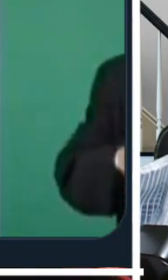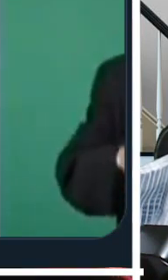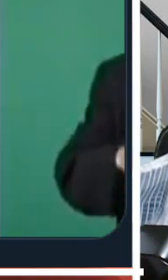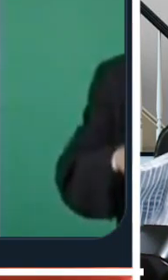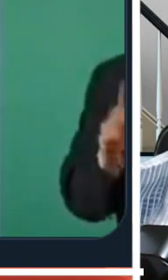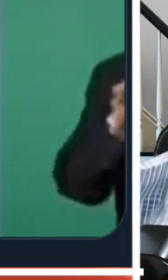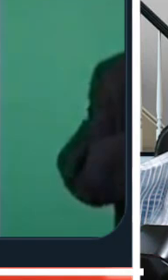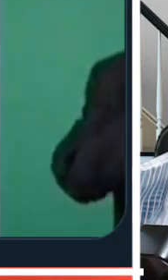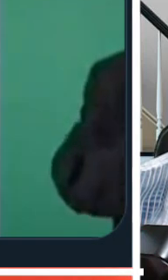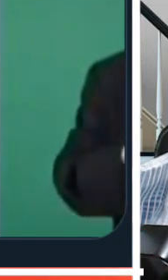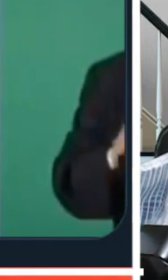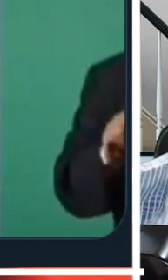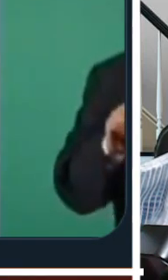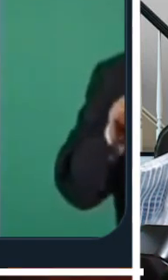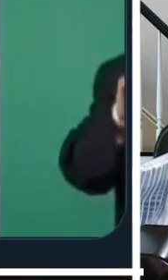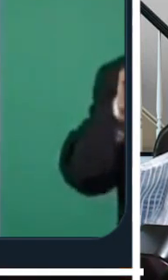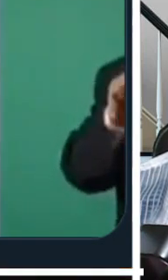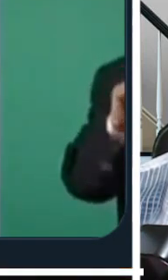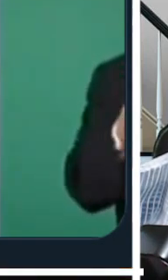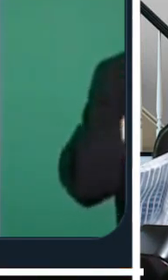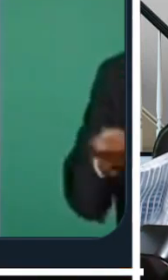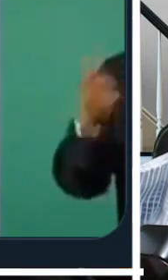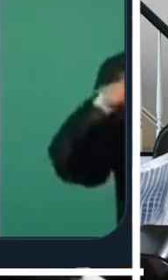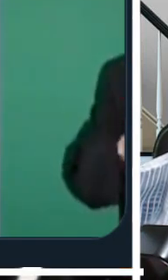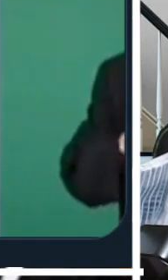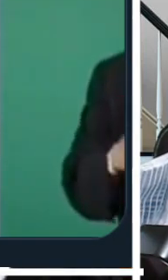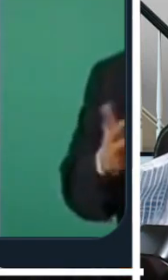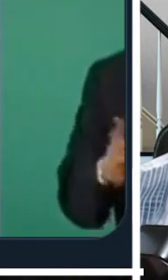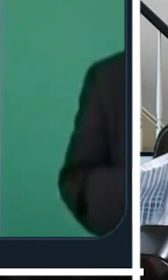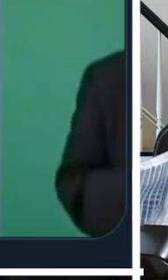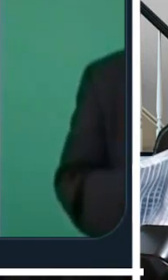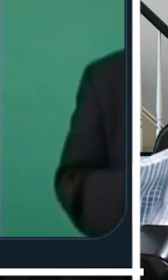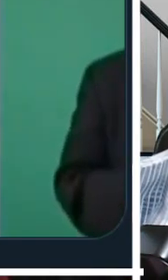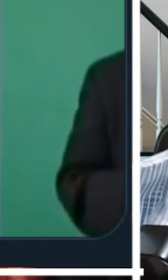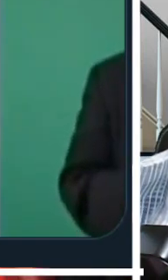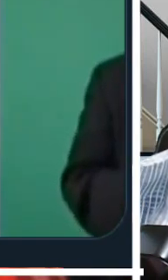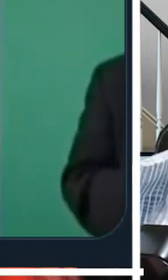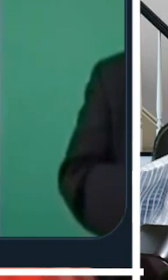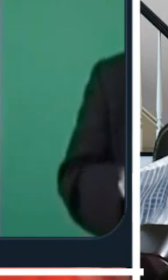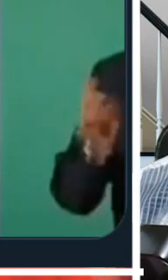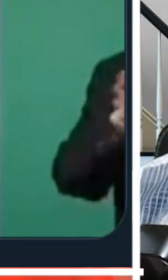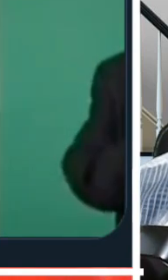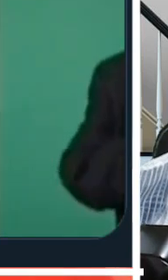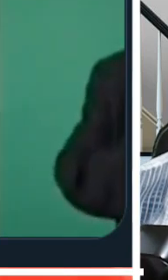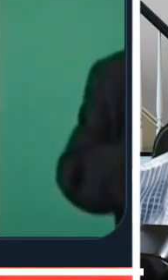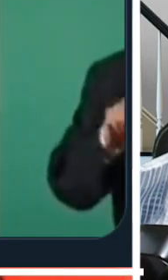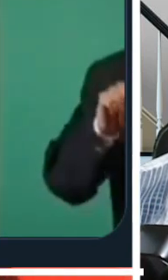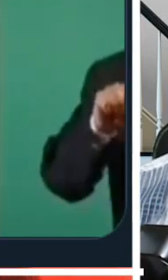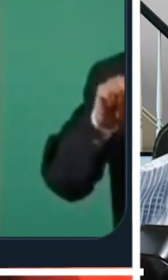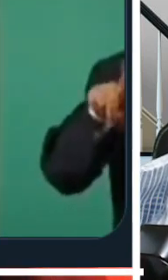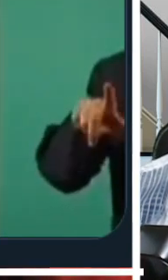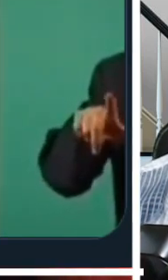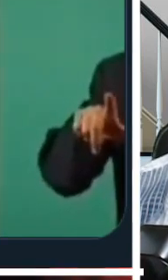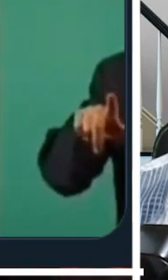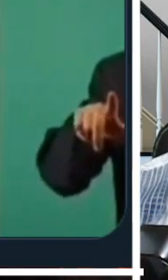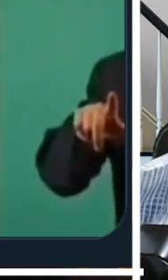catedrático. Amigos y amigas, vamos a seguir con la información porque el presidente destaca que ha invitado a diversos jefes de Estado